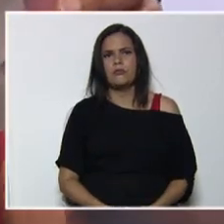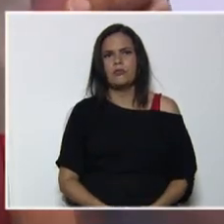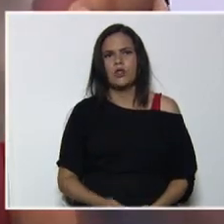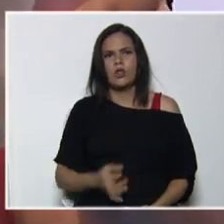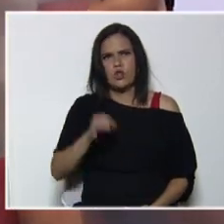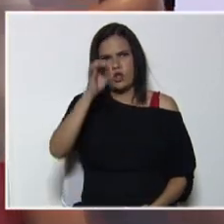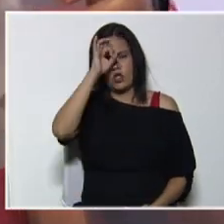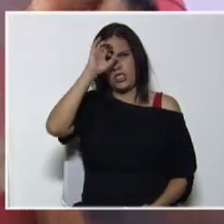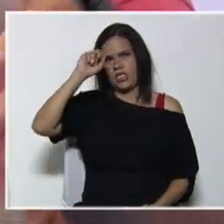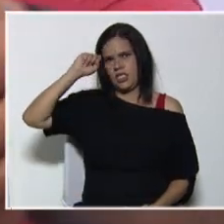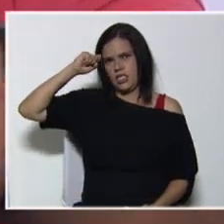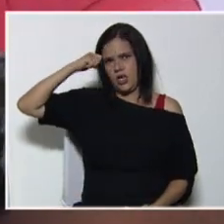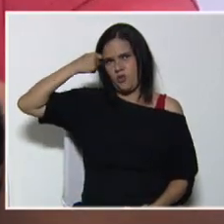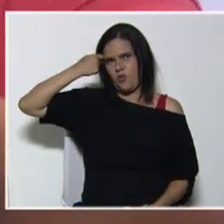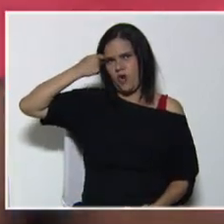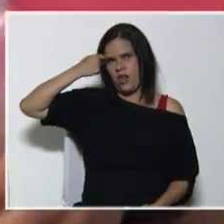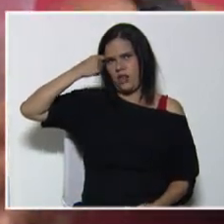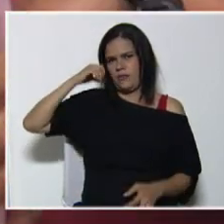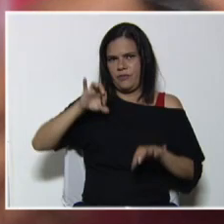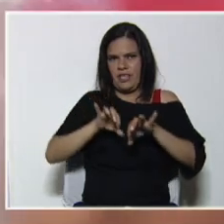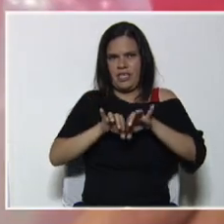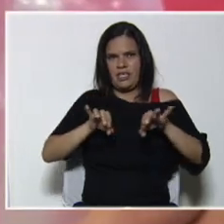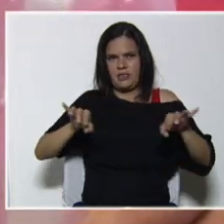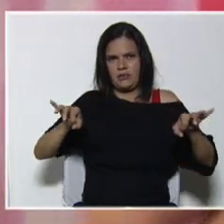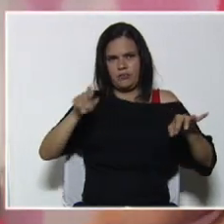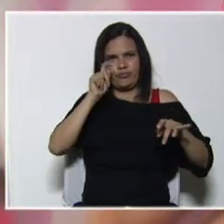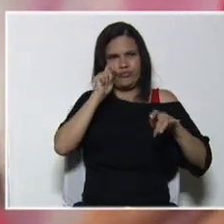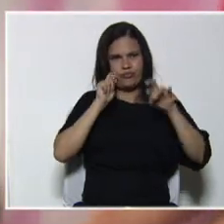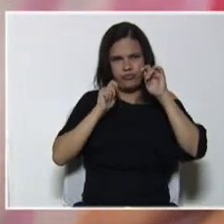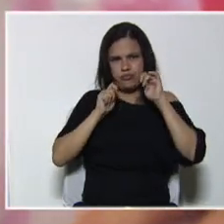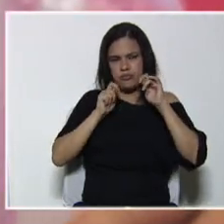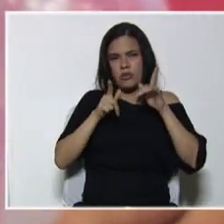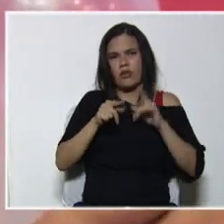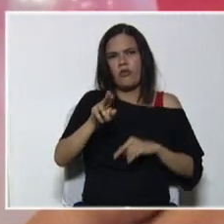planta de cebollín, que fue la que utilizamos para las hallacas.